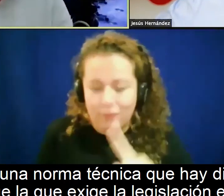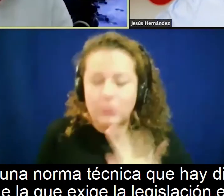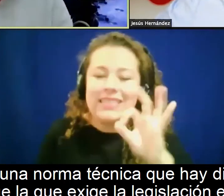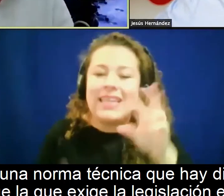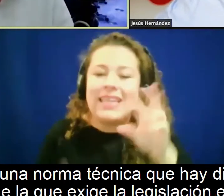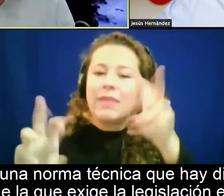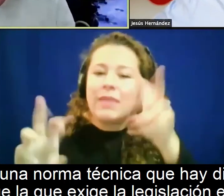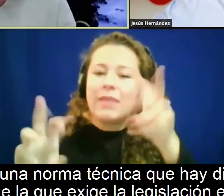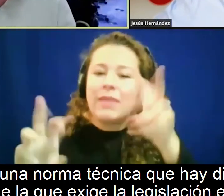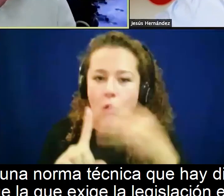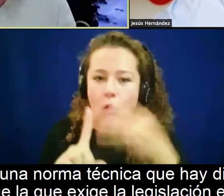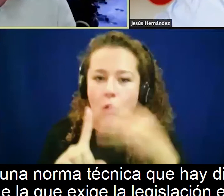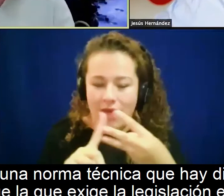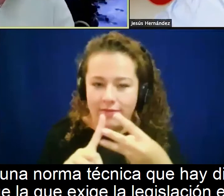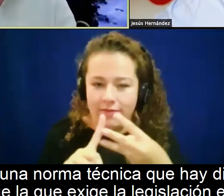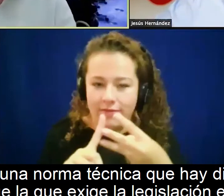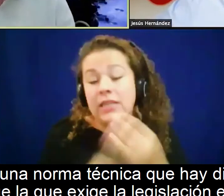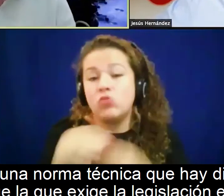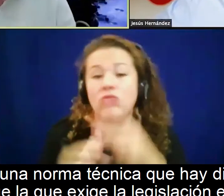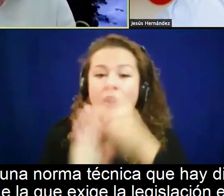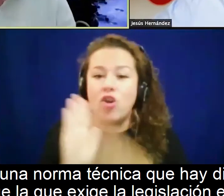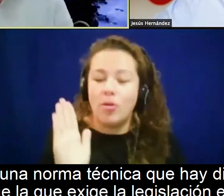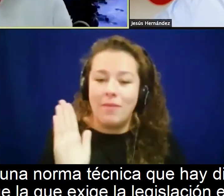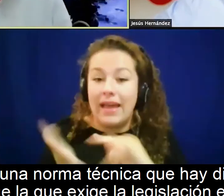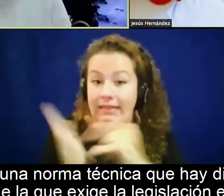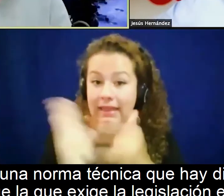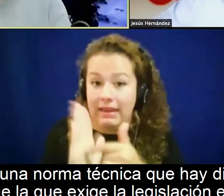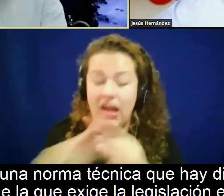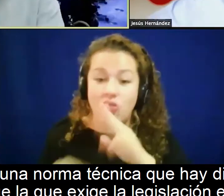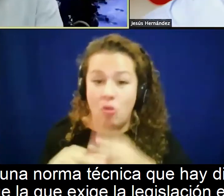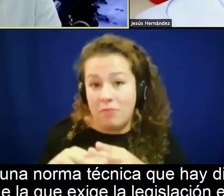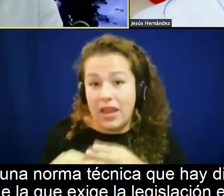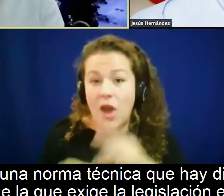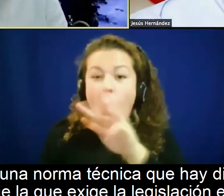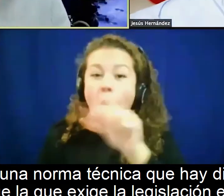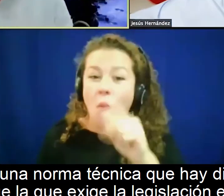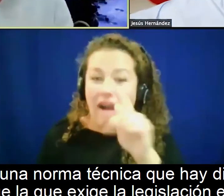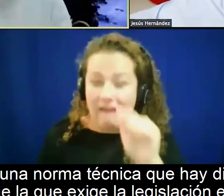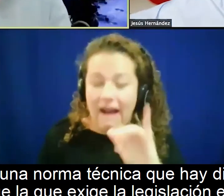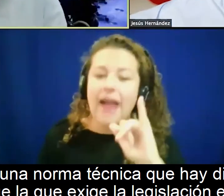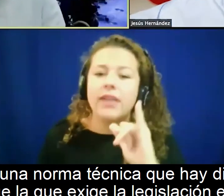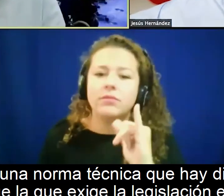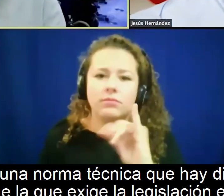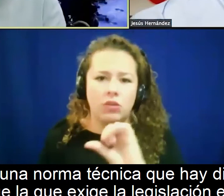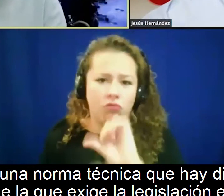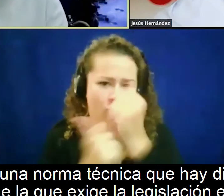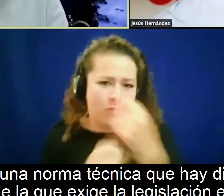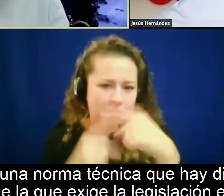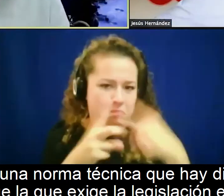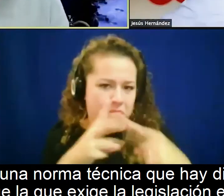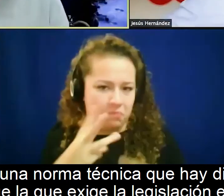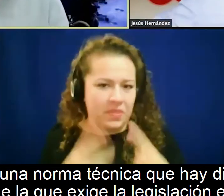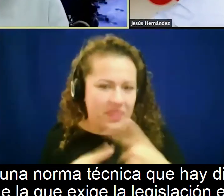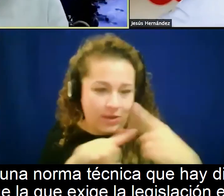utiliza una norma técnica, las WCAG que conocemos, que hay distintas versiones y que ahora mismo la que exige